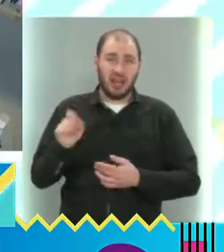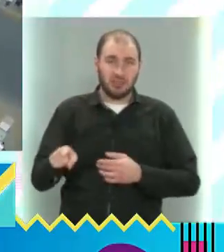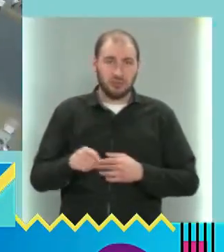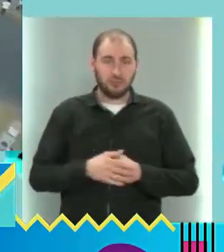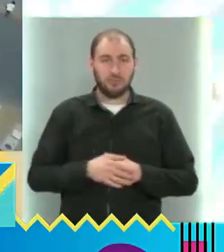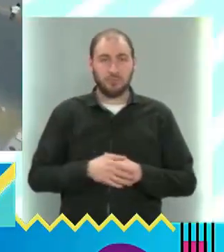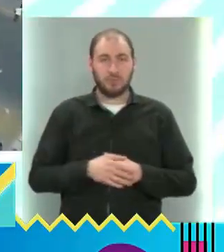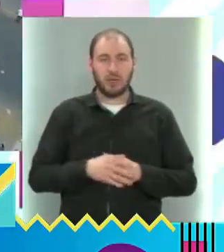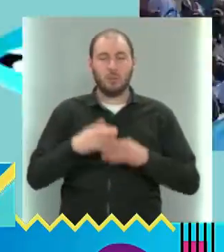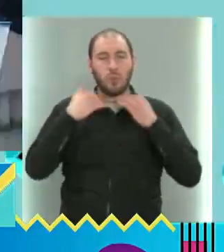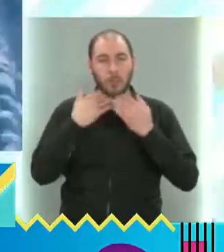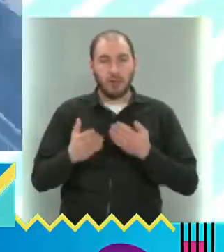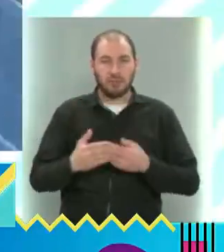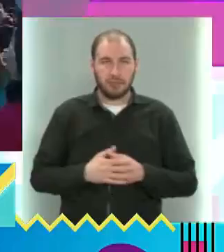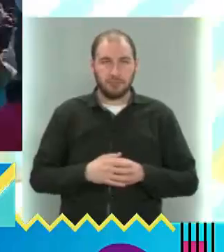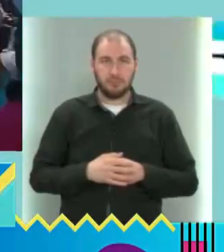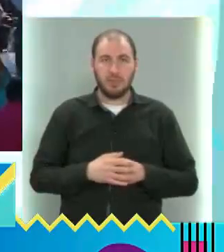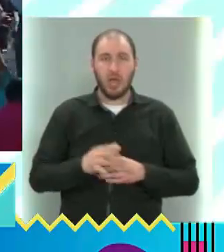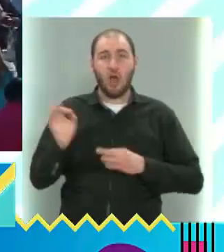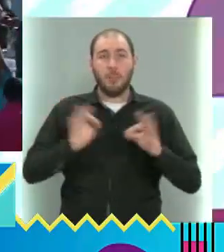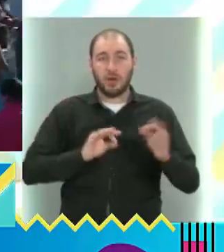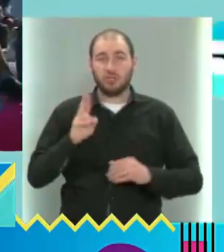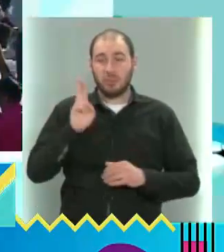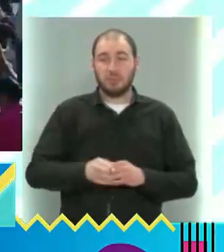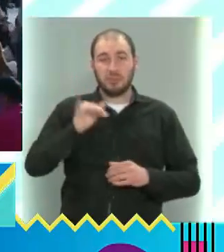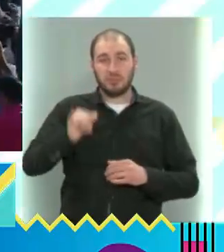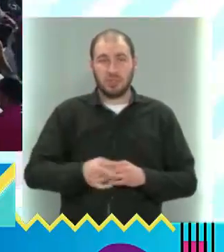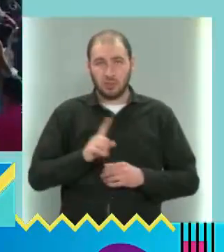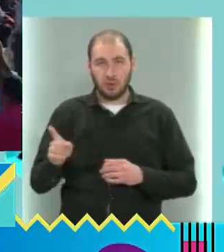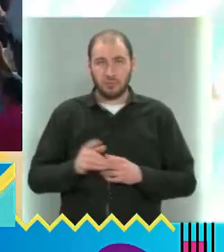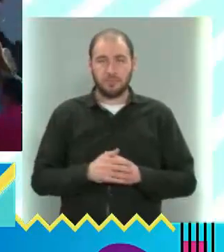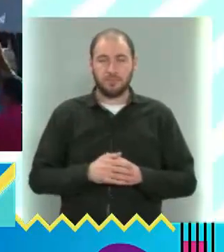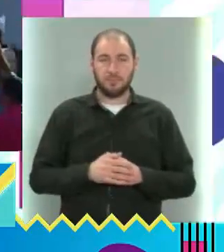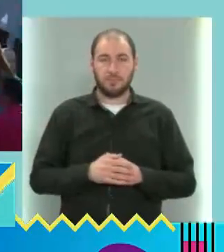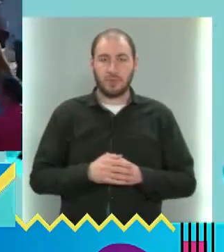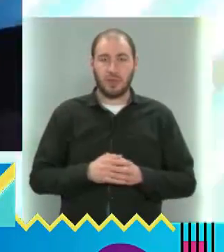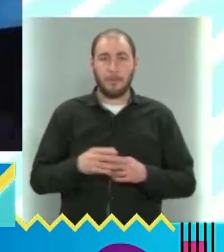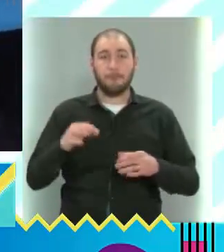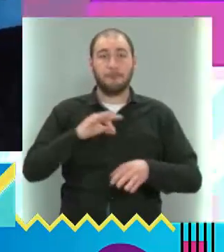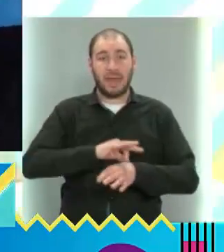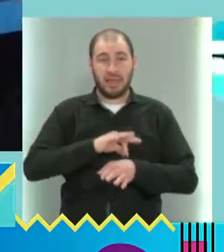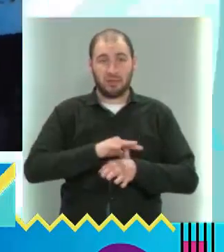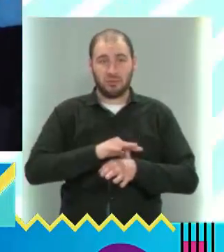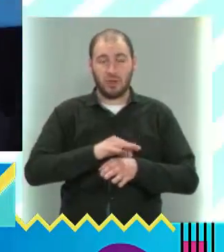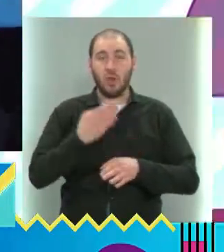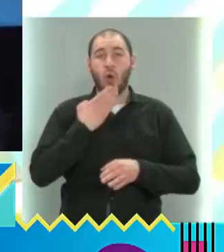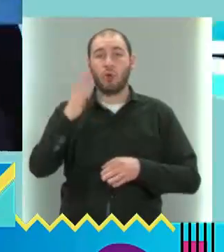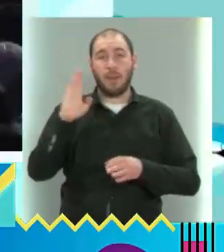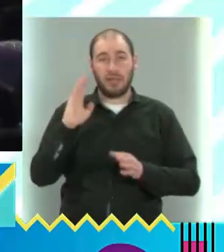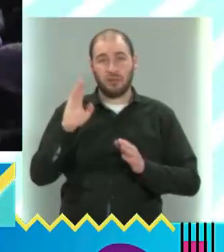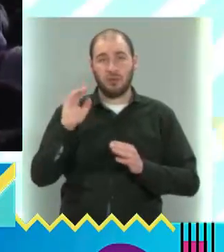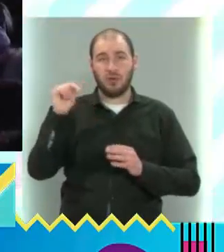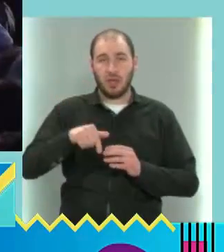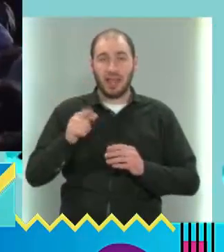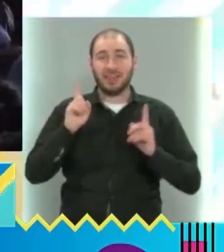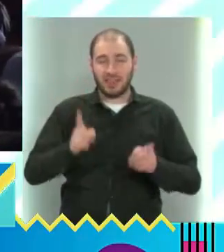decir, más allá que el proyecto lo autorice o no, en realidad los médicos, por nuestro juramento hipocrático y